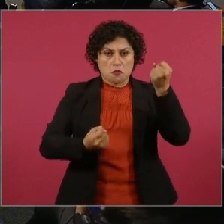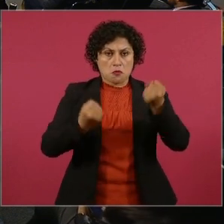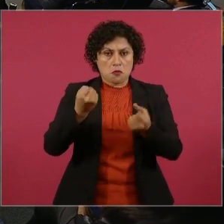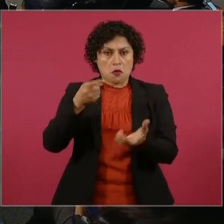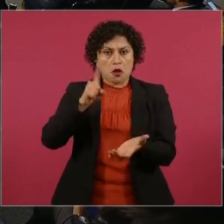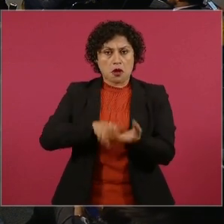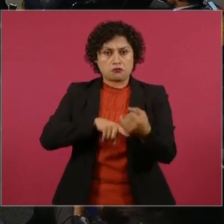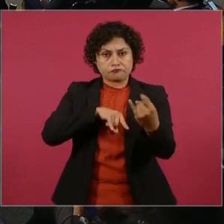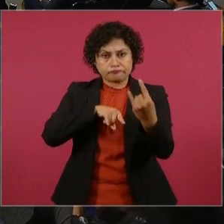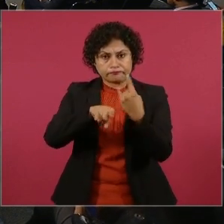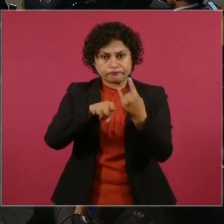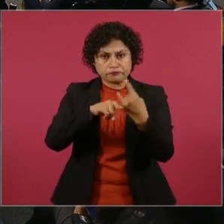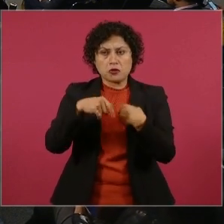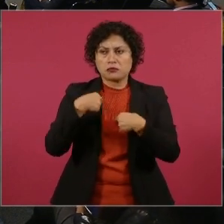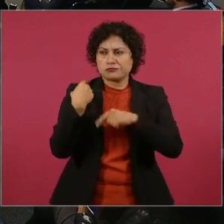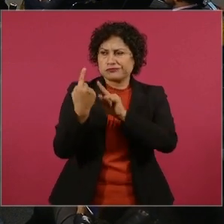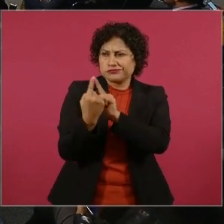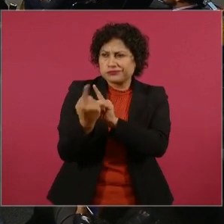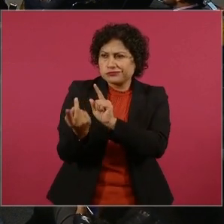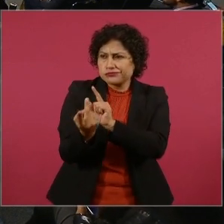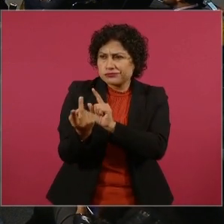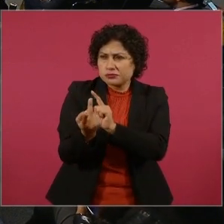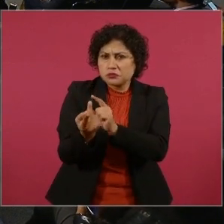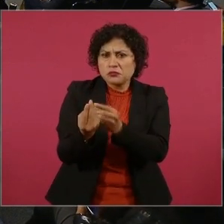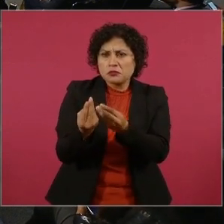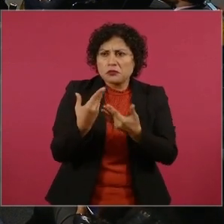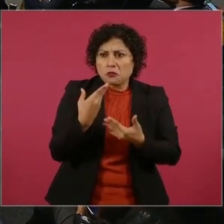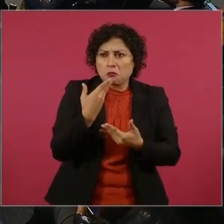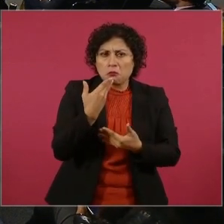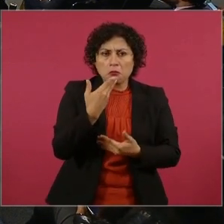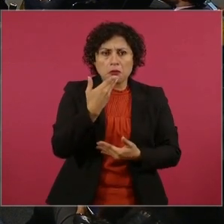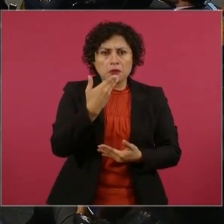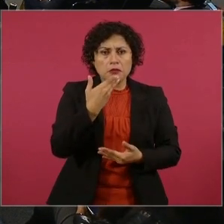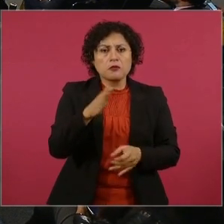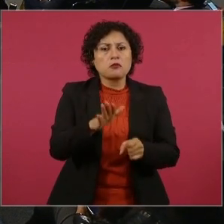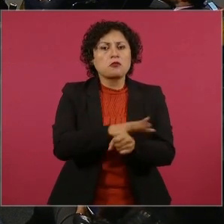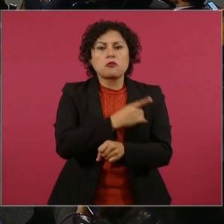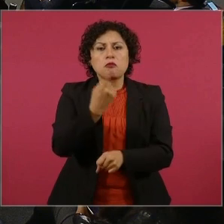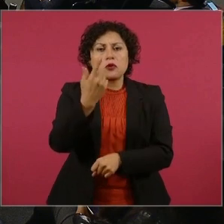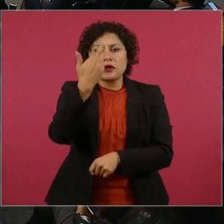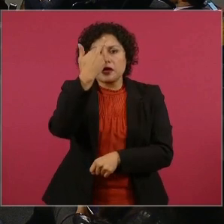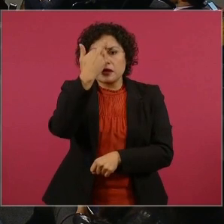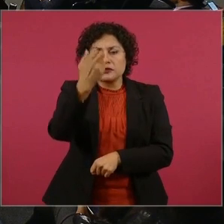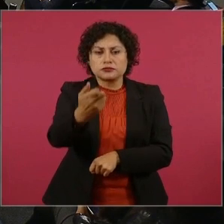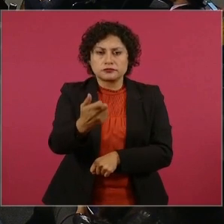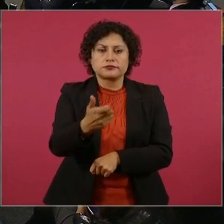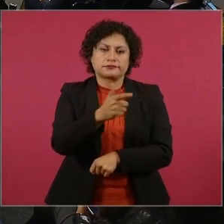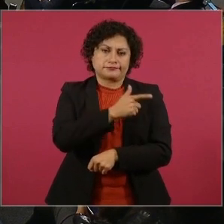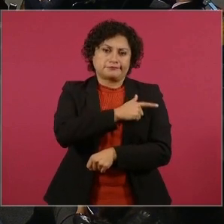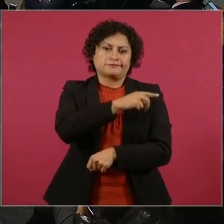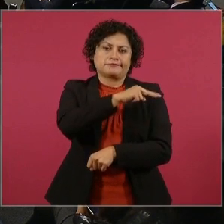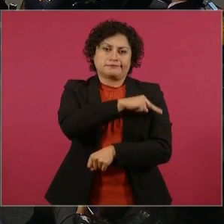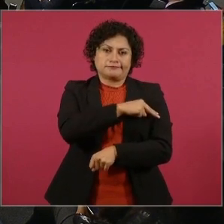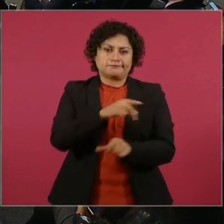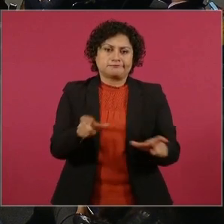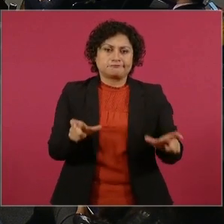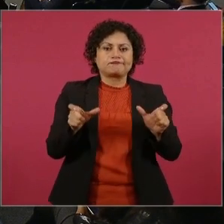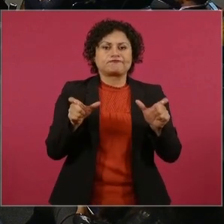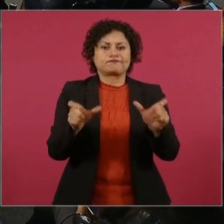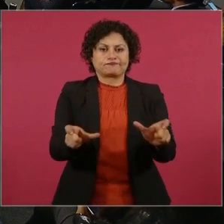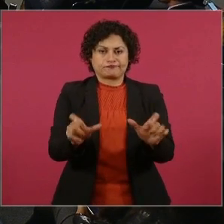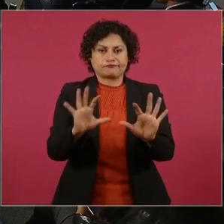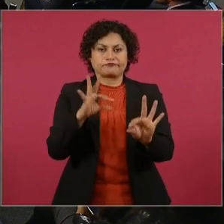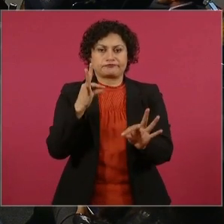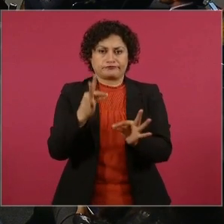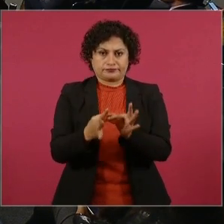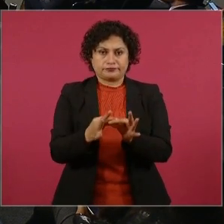carretera Por qué Porque ya está la guardia nacional y tiene que ver con la